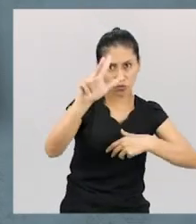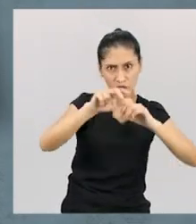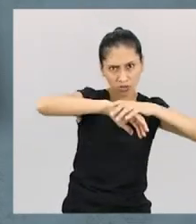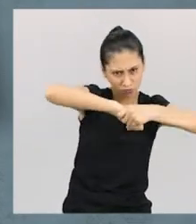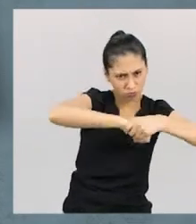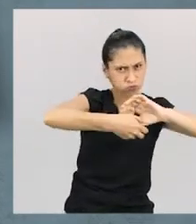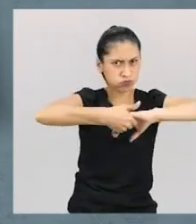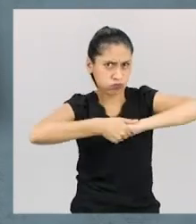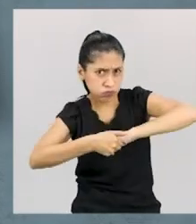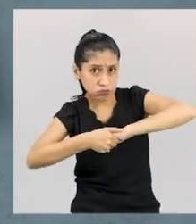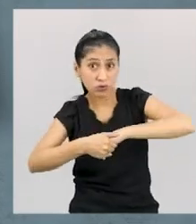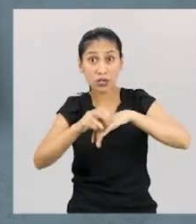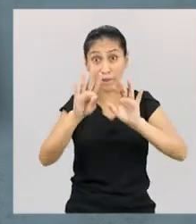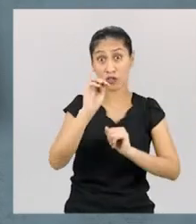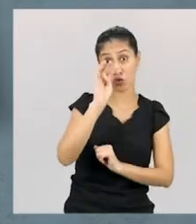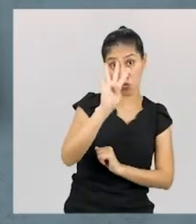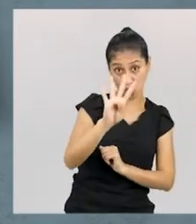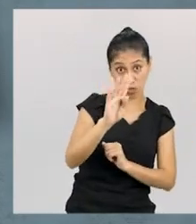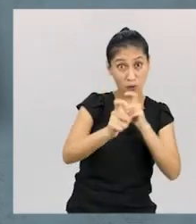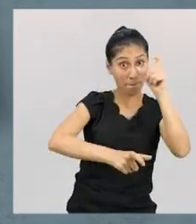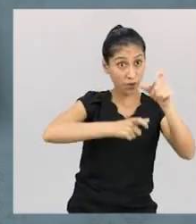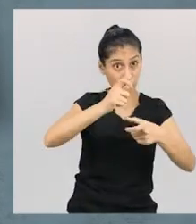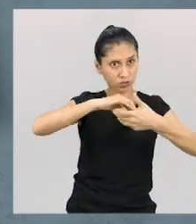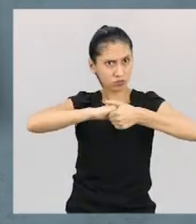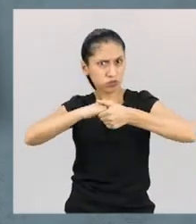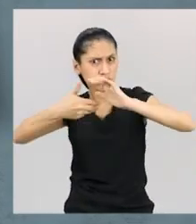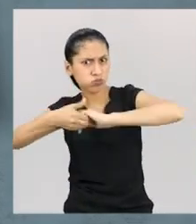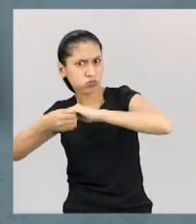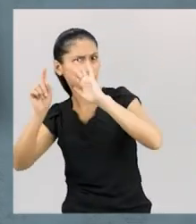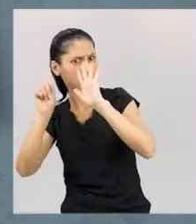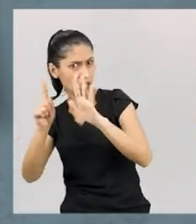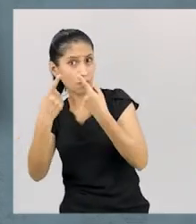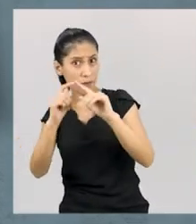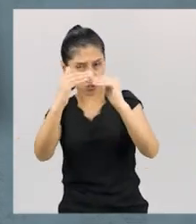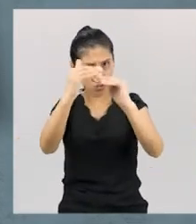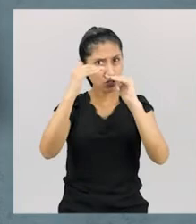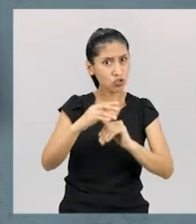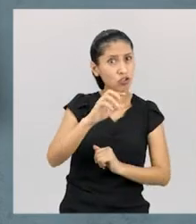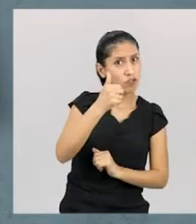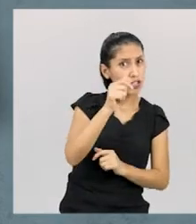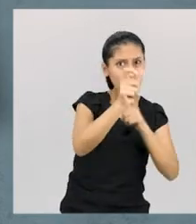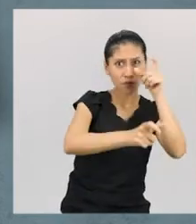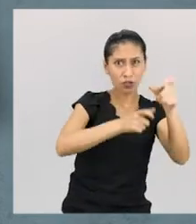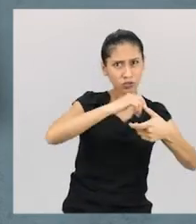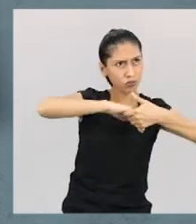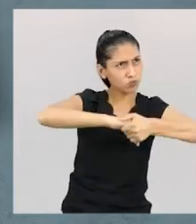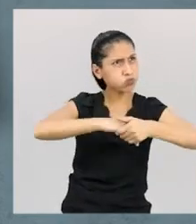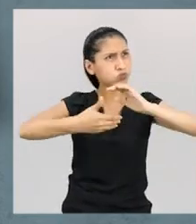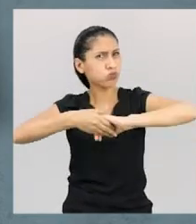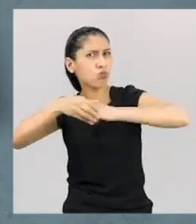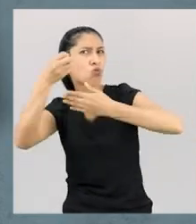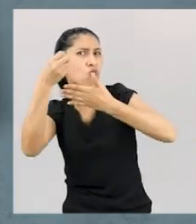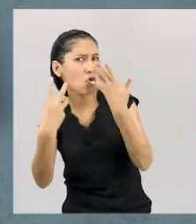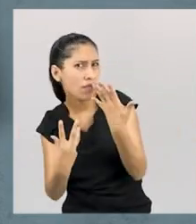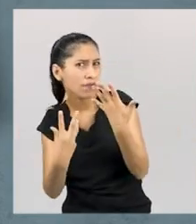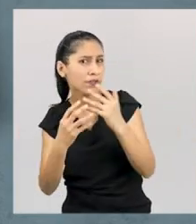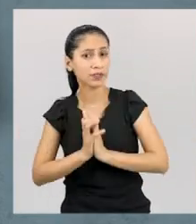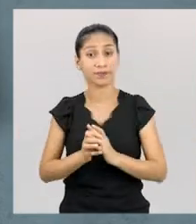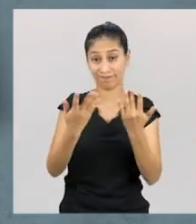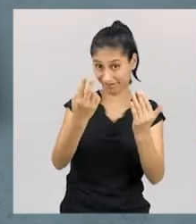Y si son cuatro personas, serían seis. Pero si son 10 personas, ¿cuántos apretones de manos